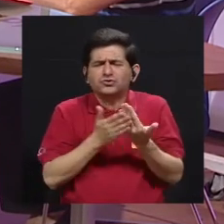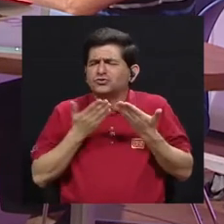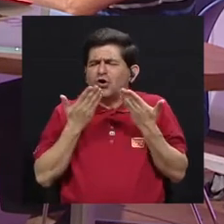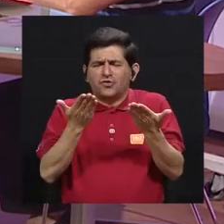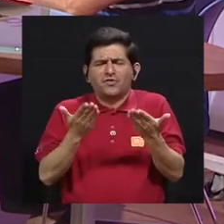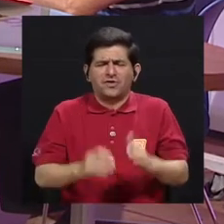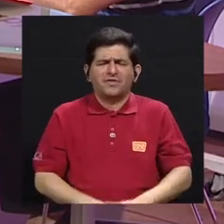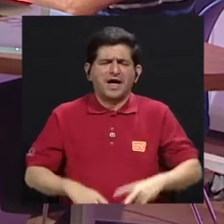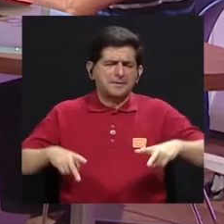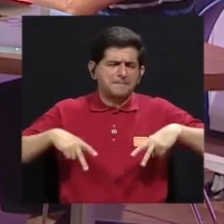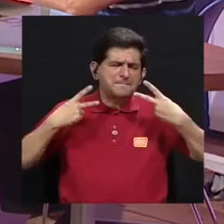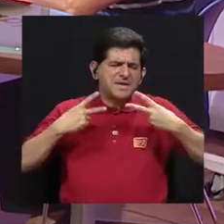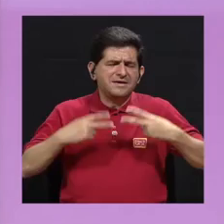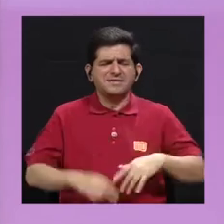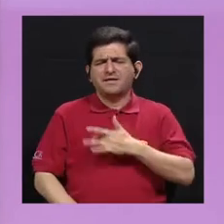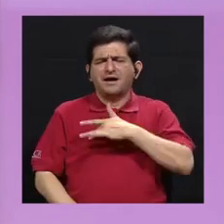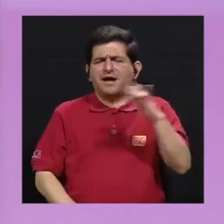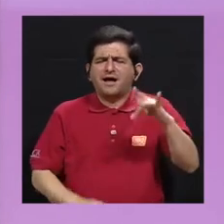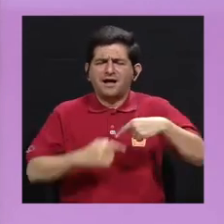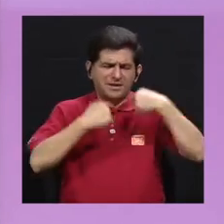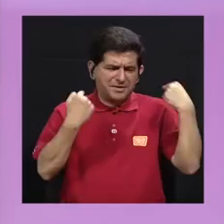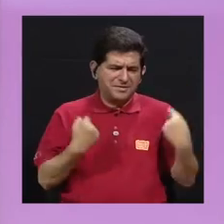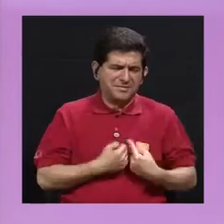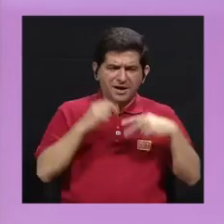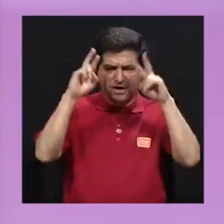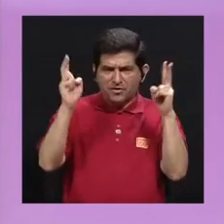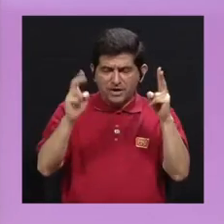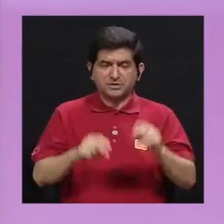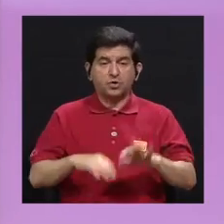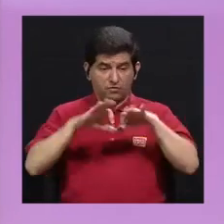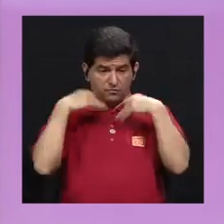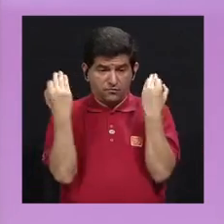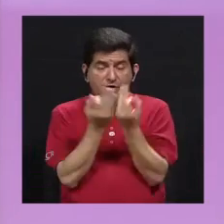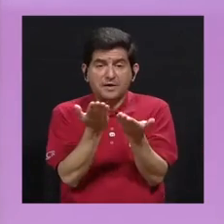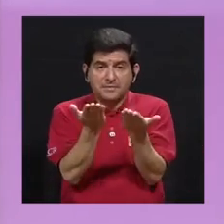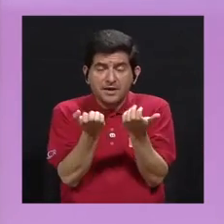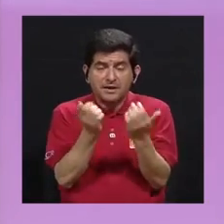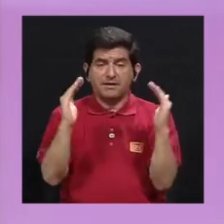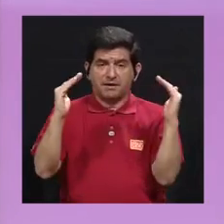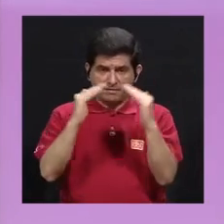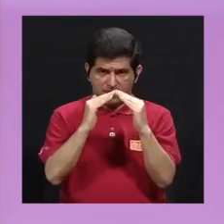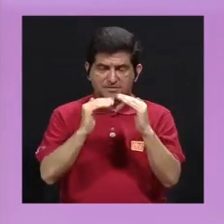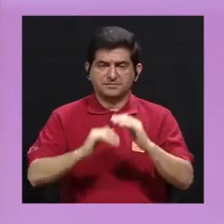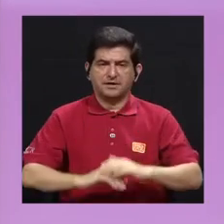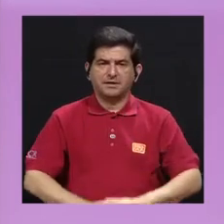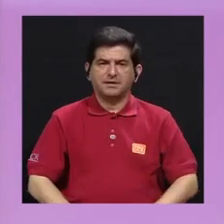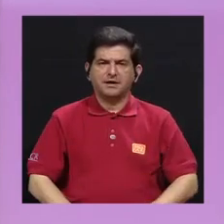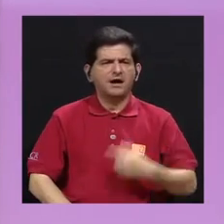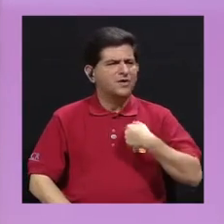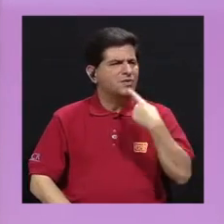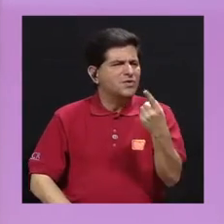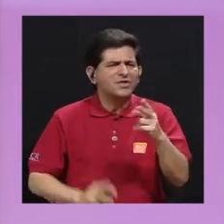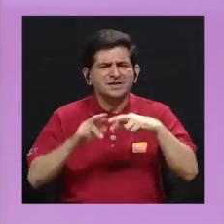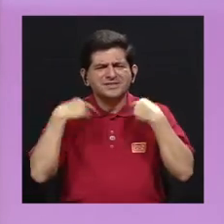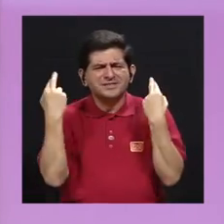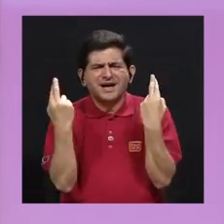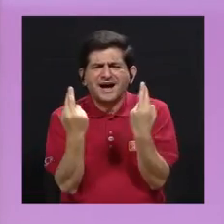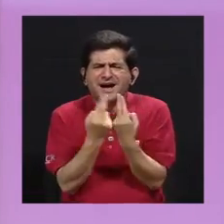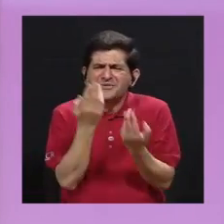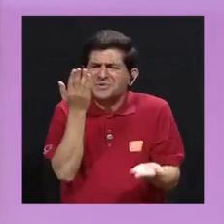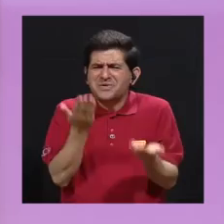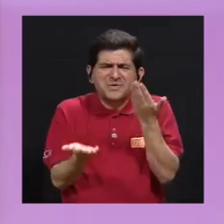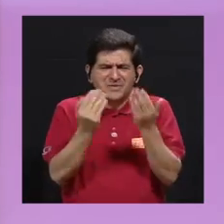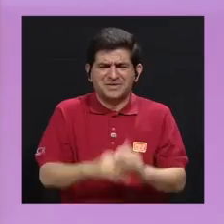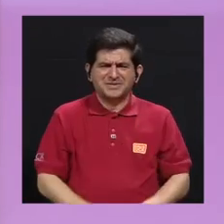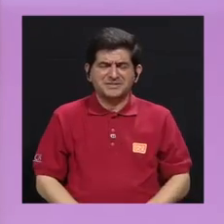corazón porque su familia tenga una vivienda y a veces uno dice porque a las reuniones